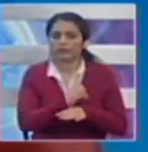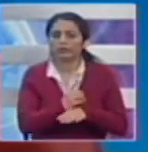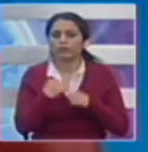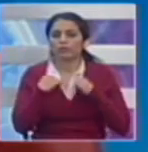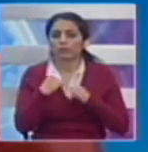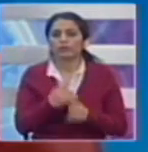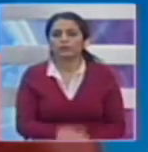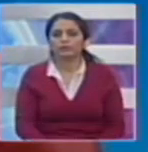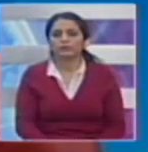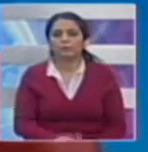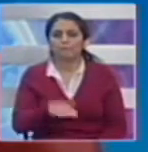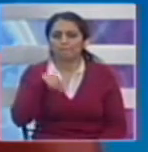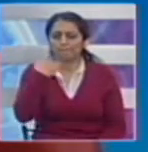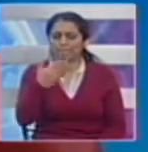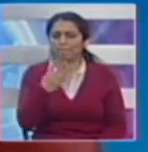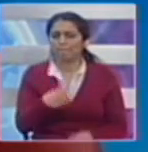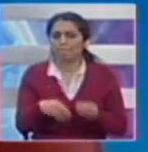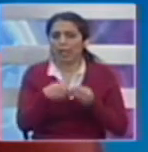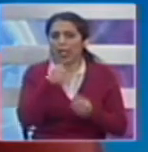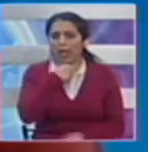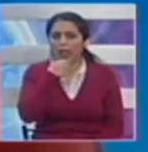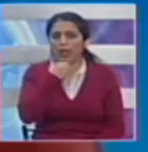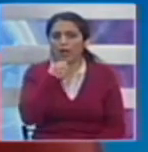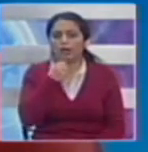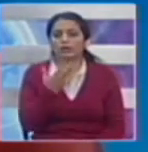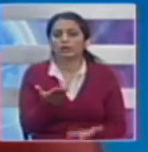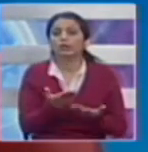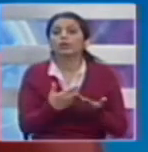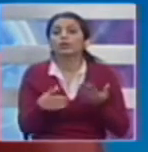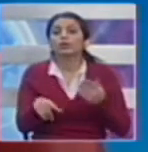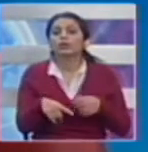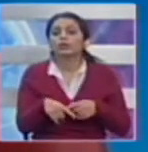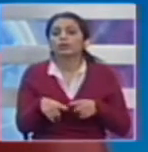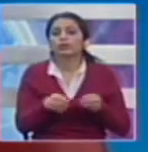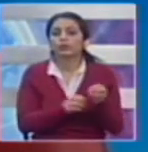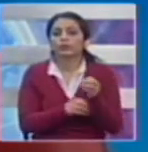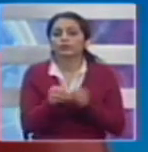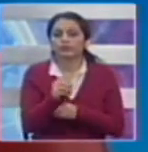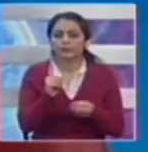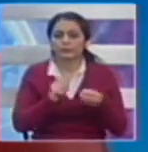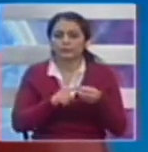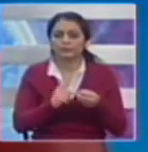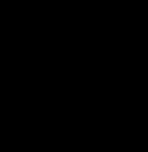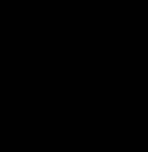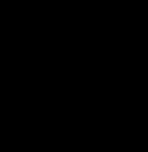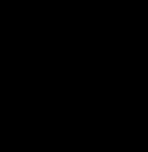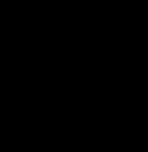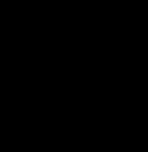Fernando Correa. Tiene pues una entrevista en estos momentos desde nuestros estudios de Quito. Adelante, Fernando.